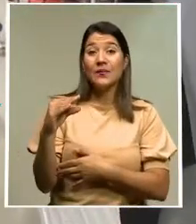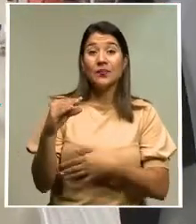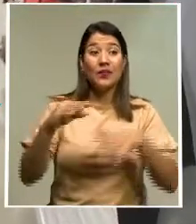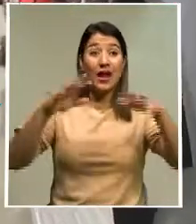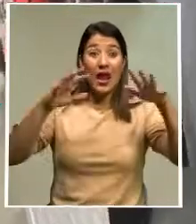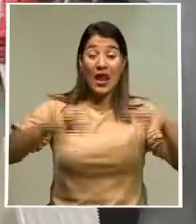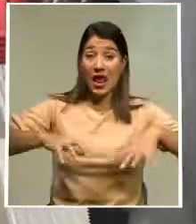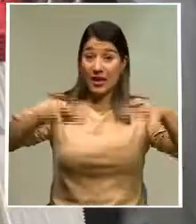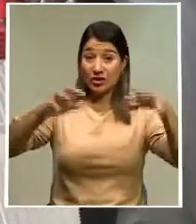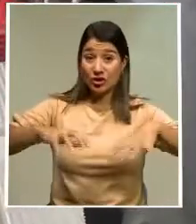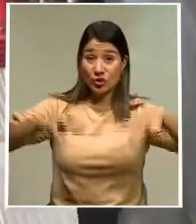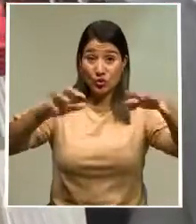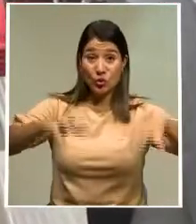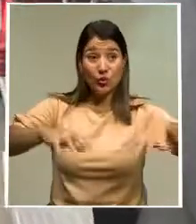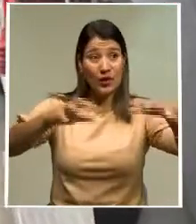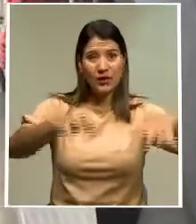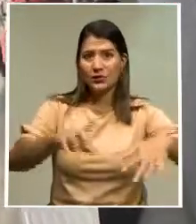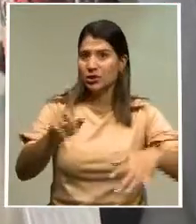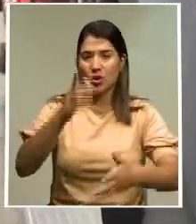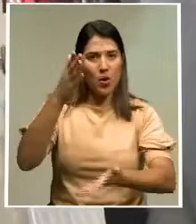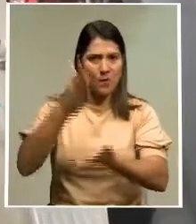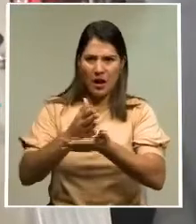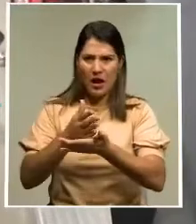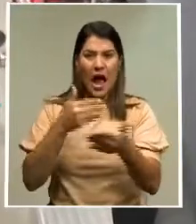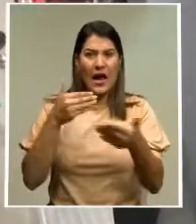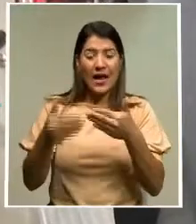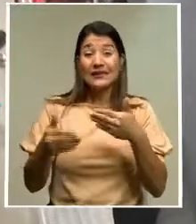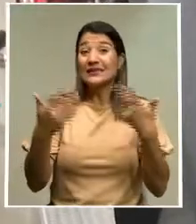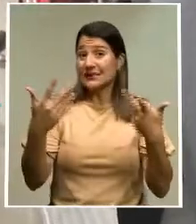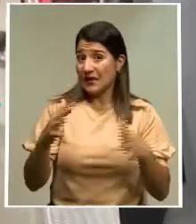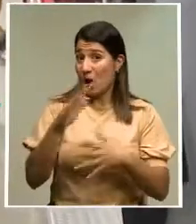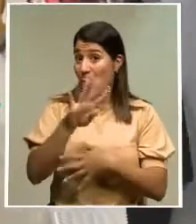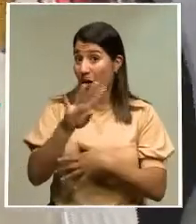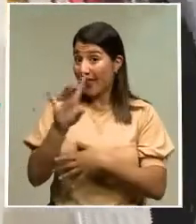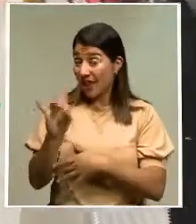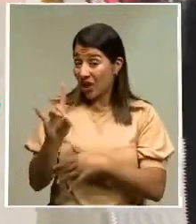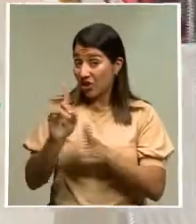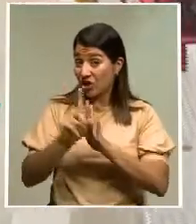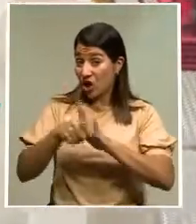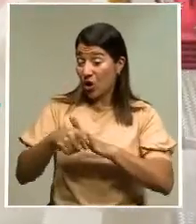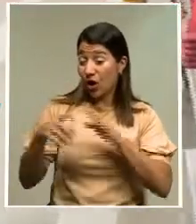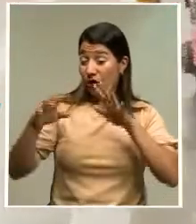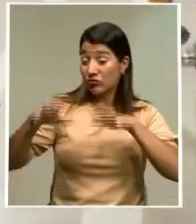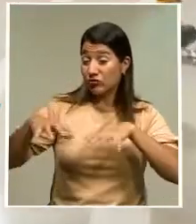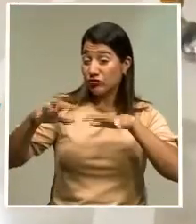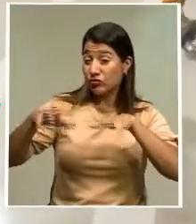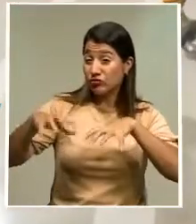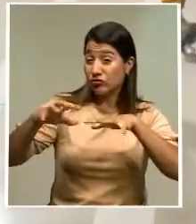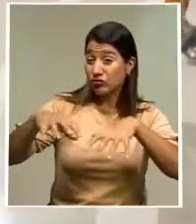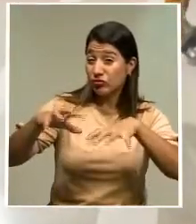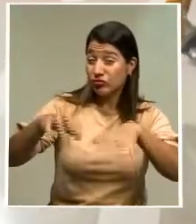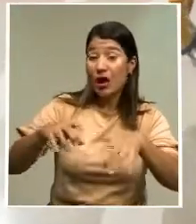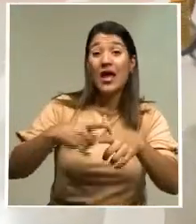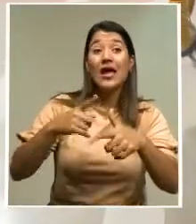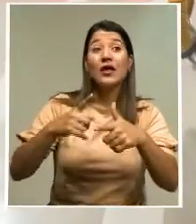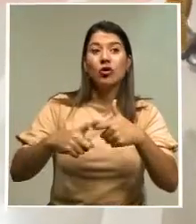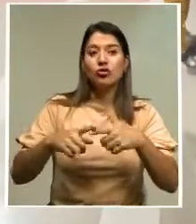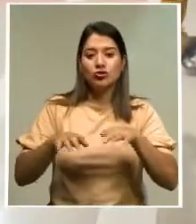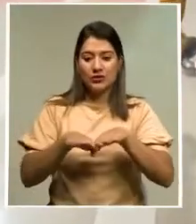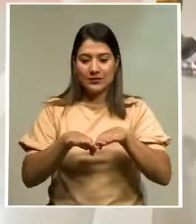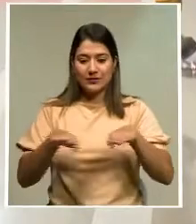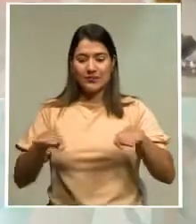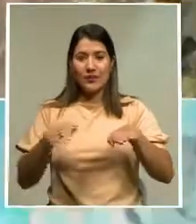últimas 36 a 48 horas ya casi, han generado saturaciones en los suelos, crecida de los ríos y por